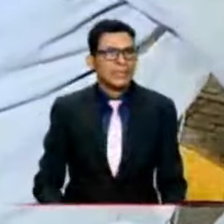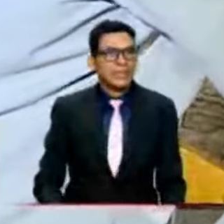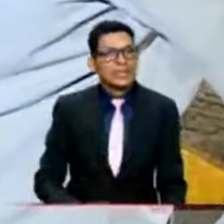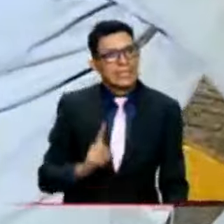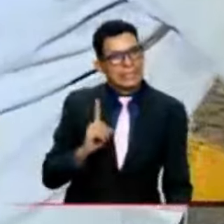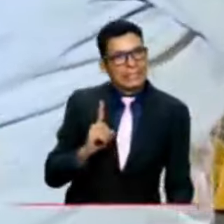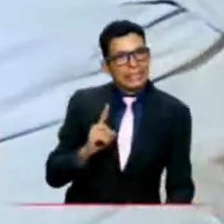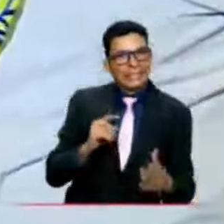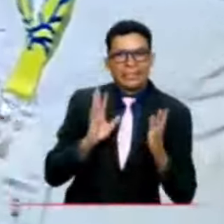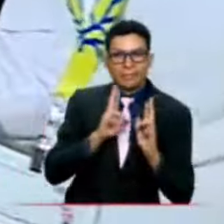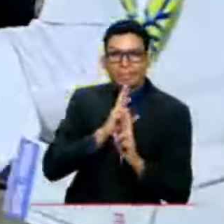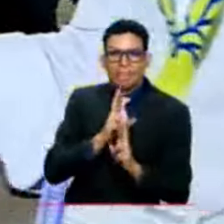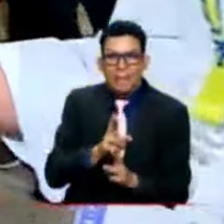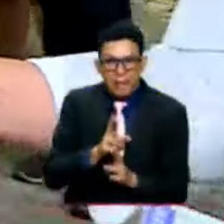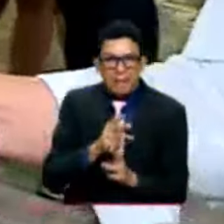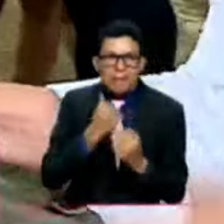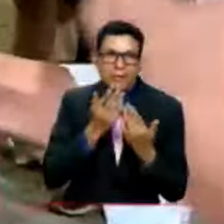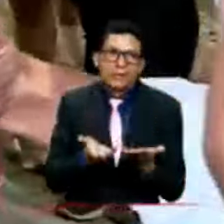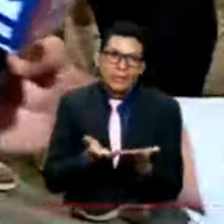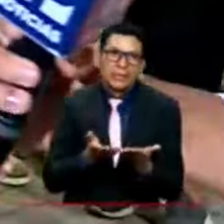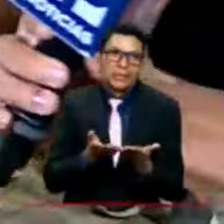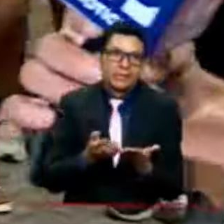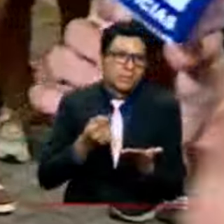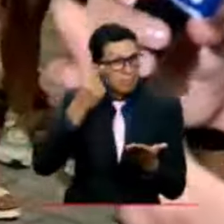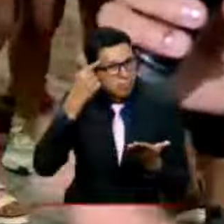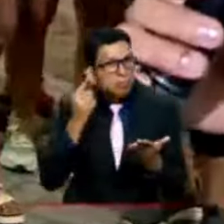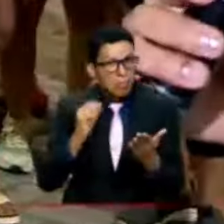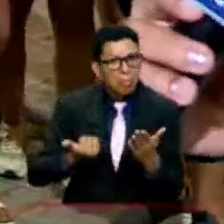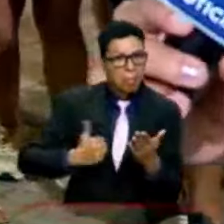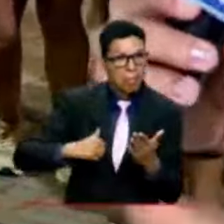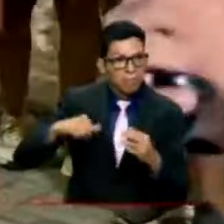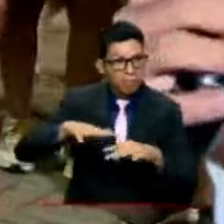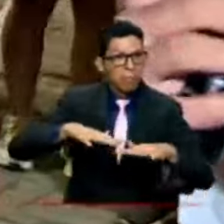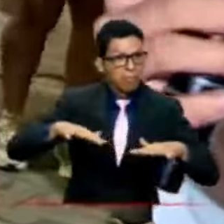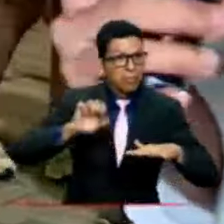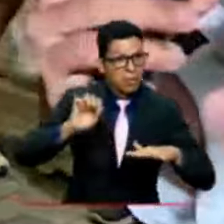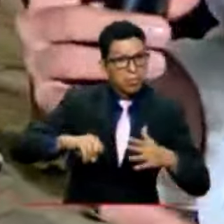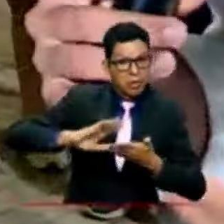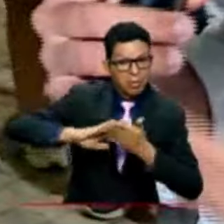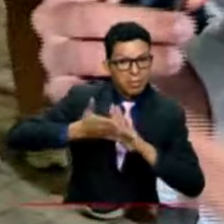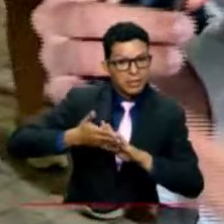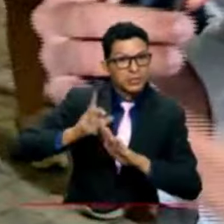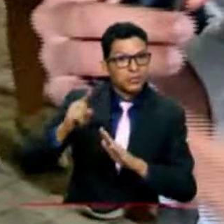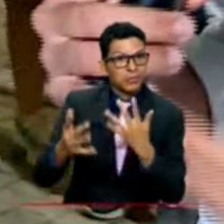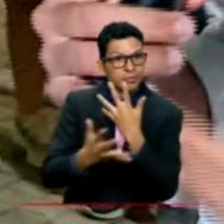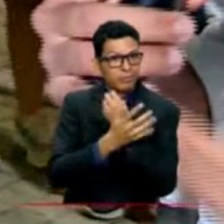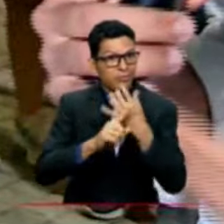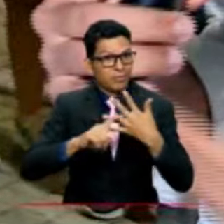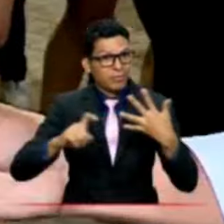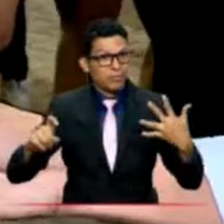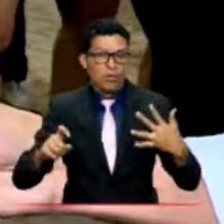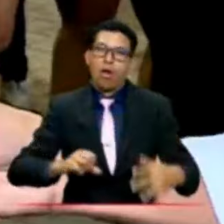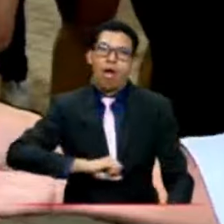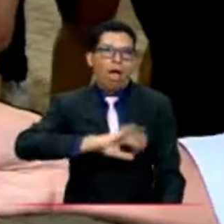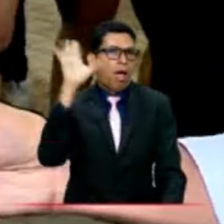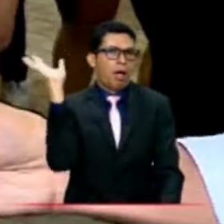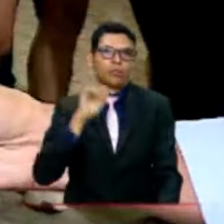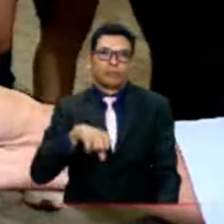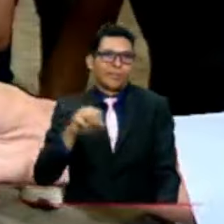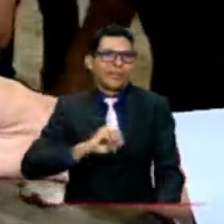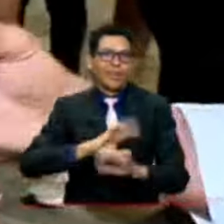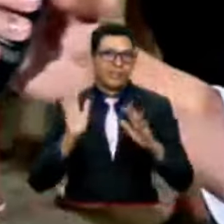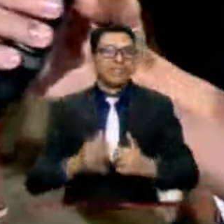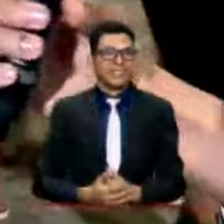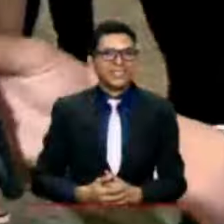ahí no tengo la respuesta. Pero usted está aprovechando este espacio y también puede reconciliarse con la biodiversidad. Ah, no, por supuesto, claro que